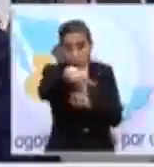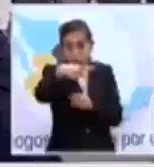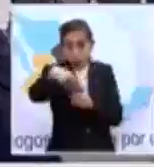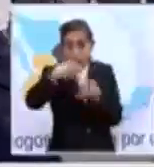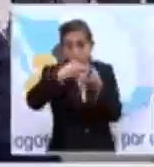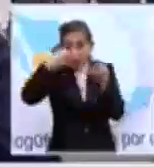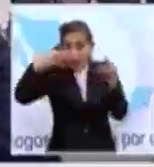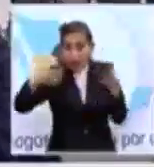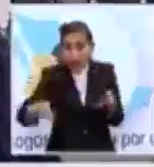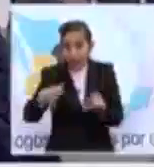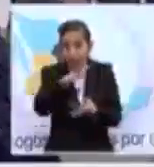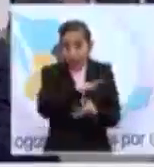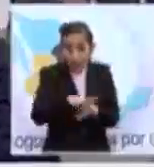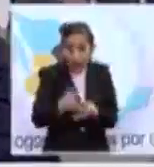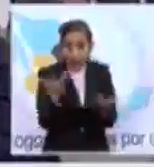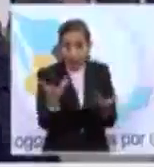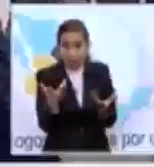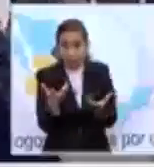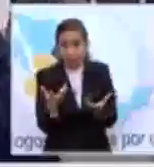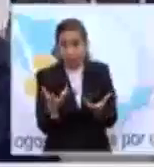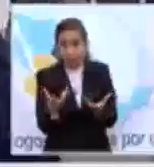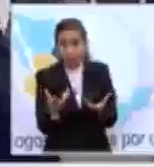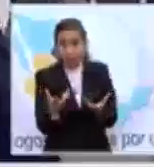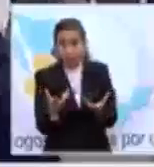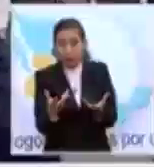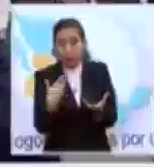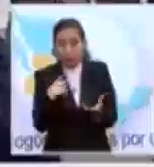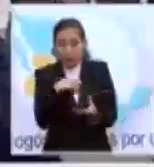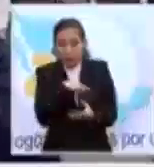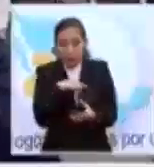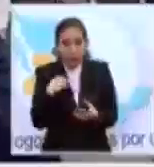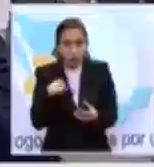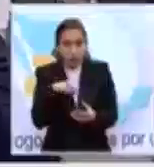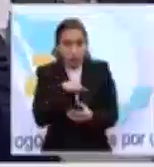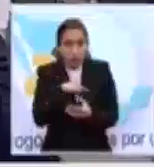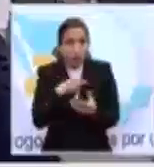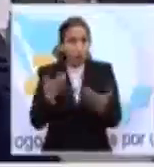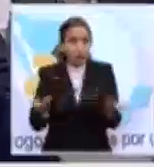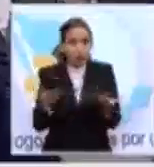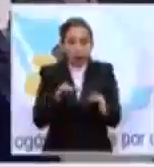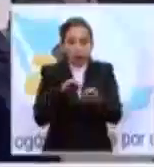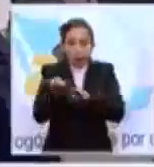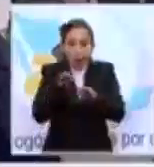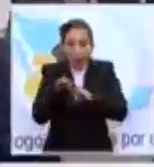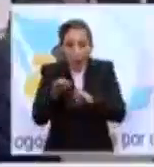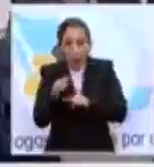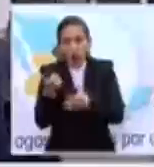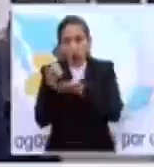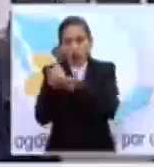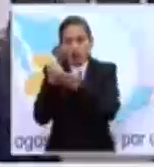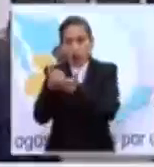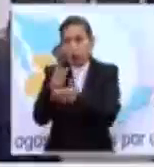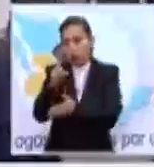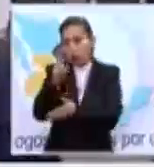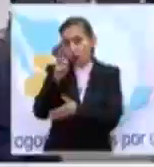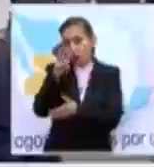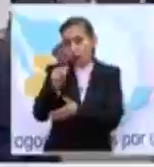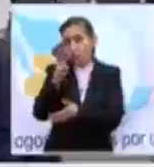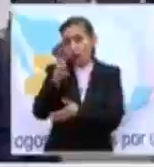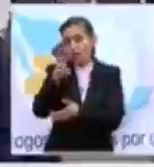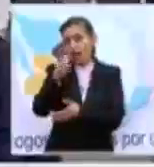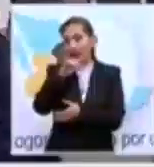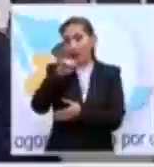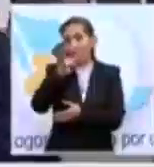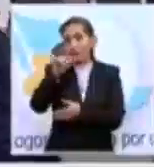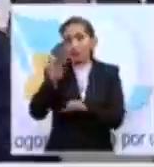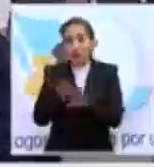sus lugares se consume, estaríamos trabajando parte de lo que dice la doctora María de Jesús,